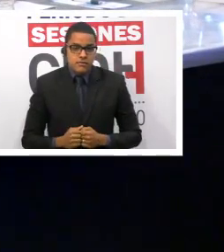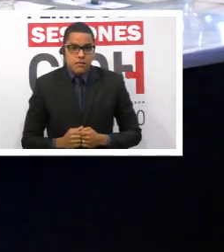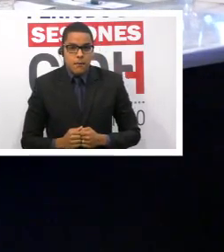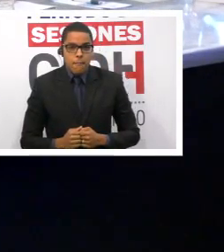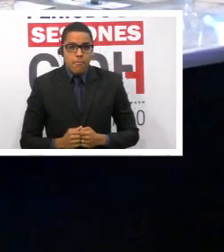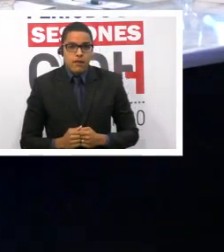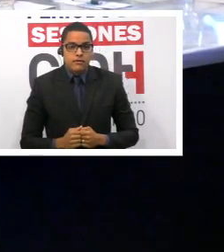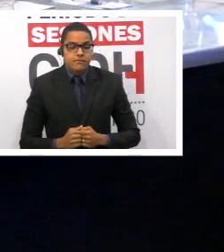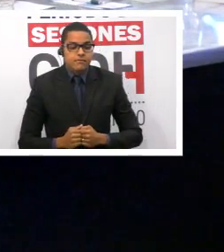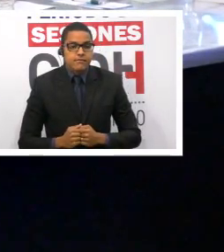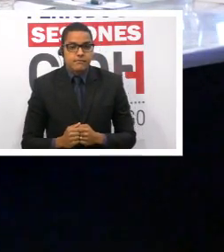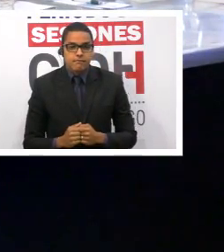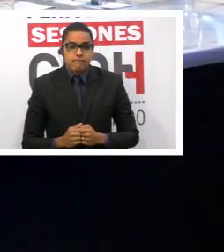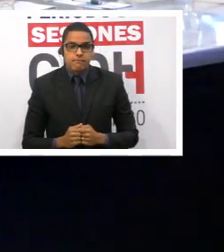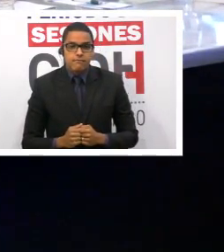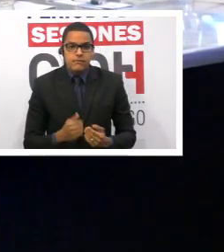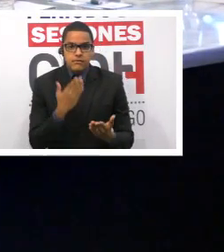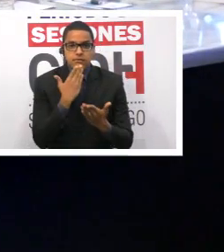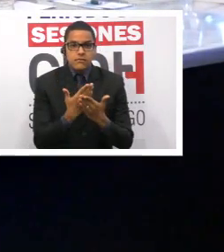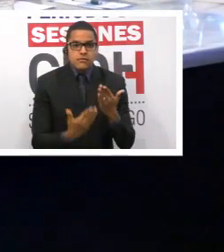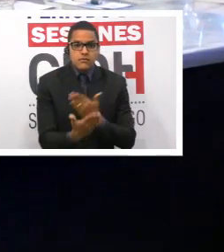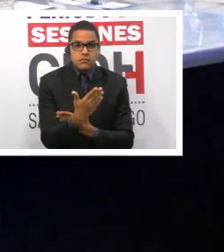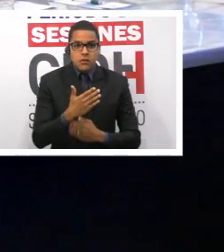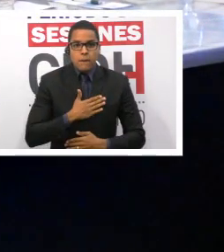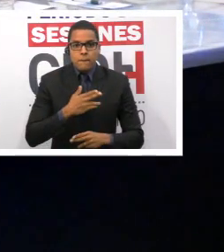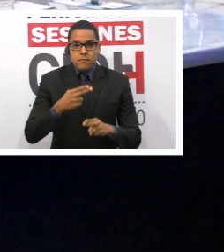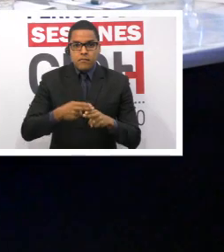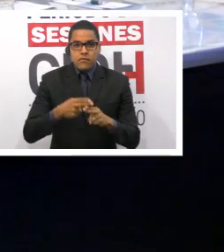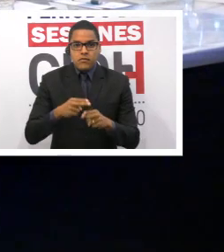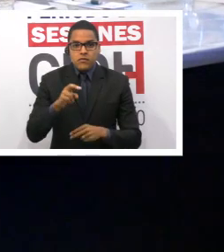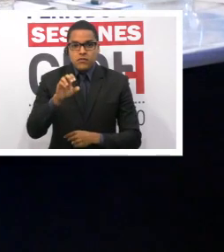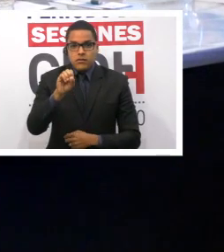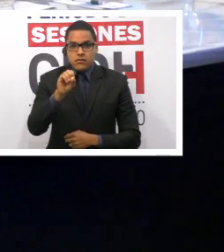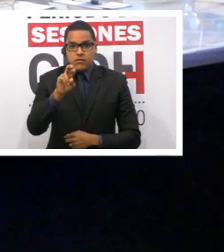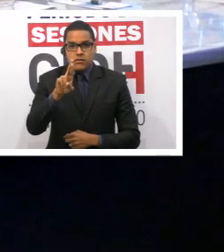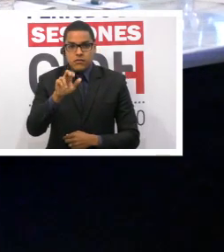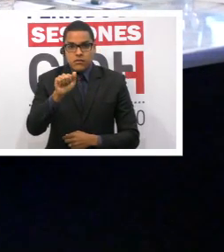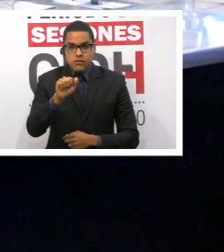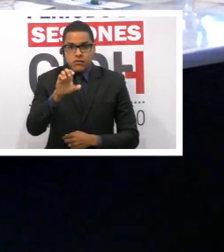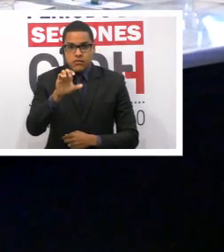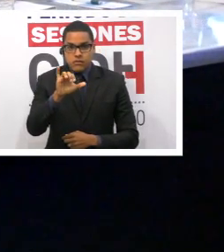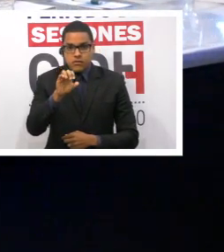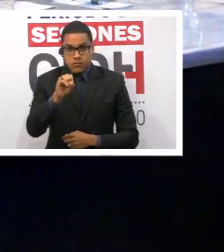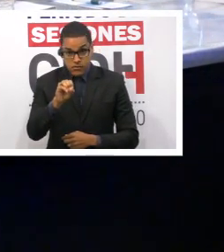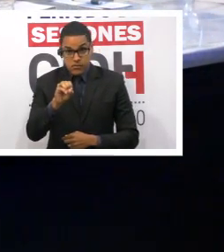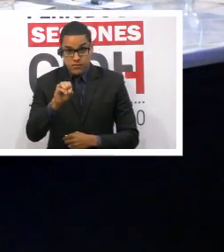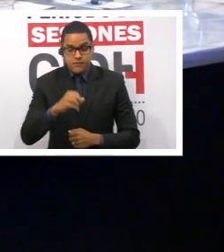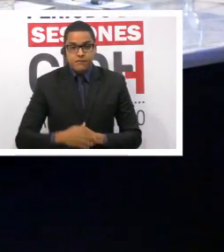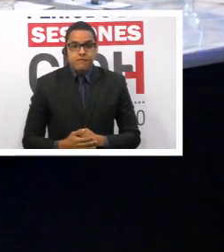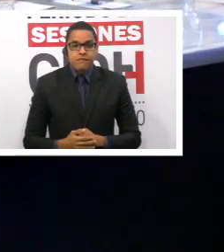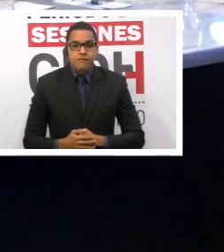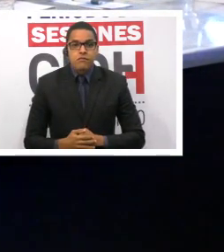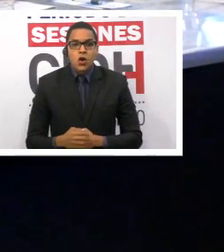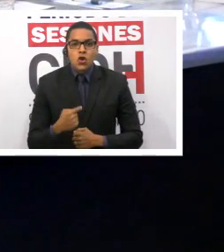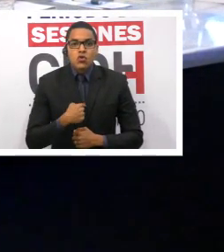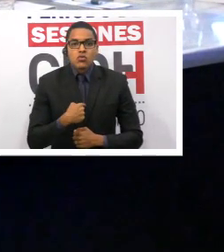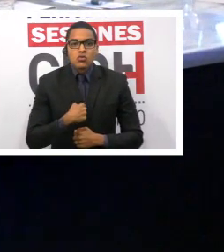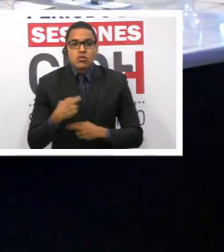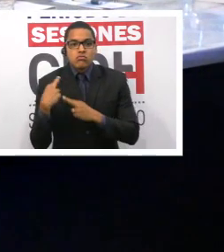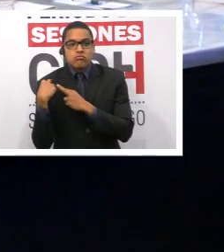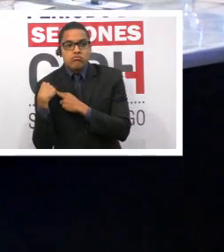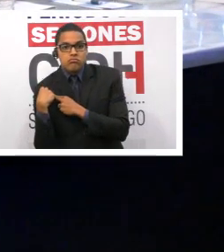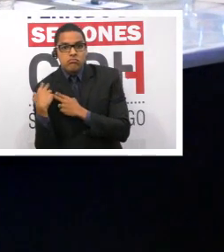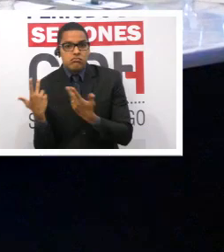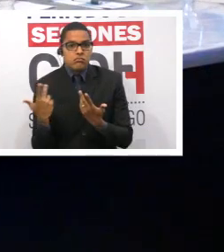buenos días bueno mi nombre es horacio corti y estoy a cargo de la defensa pública de la ciudad autónoma de buenos aires